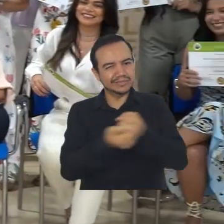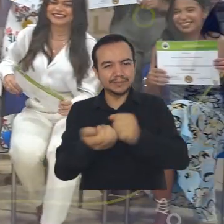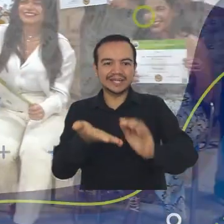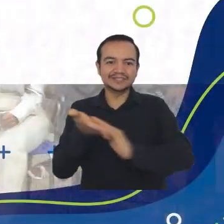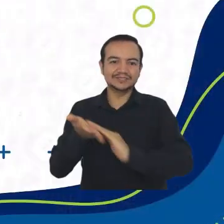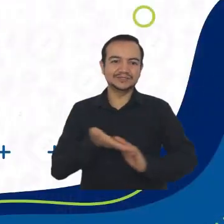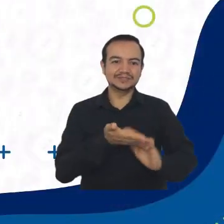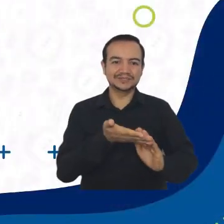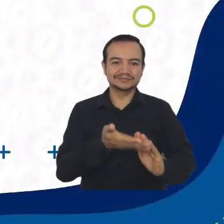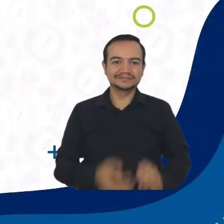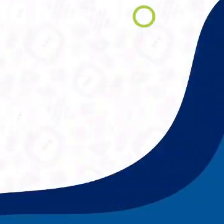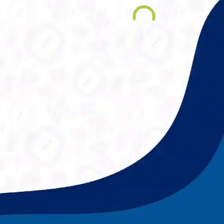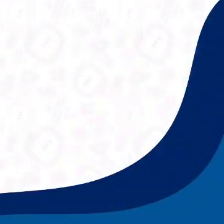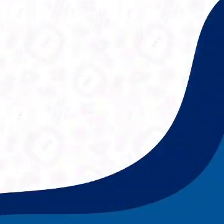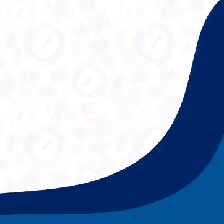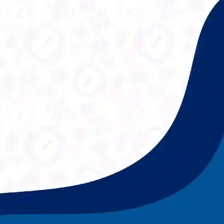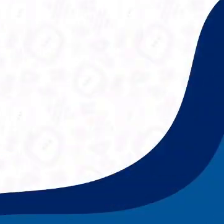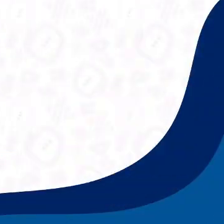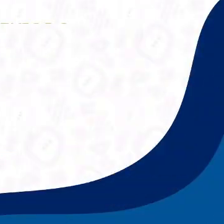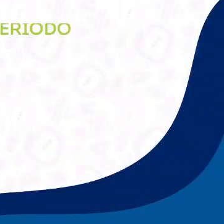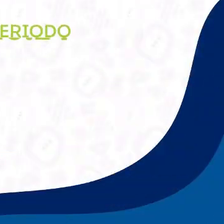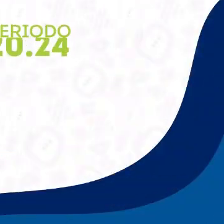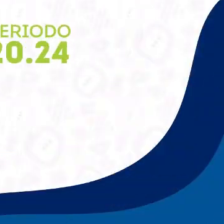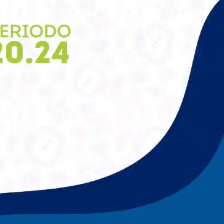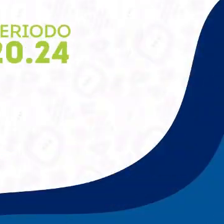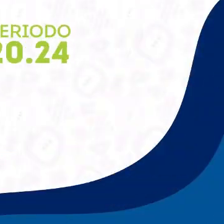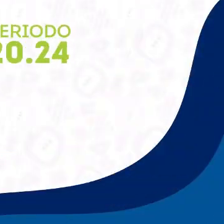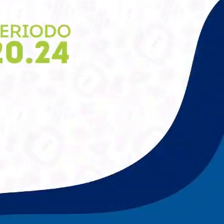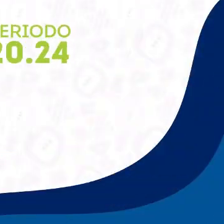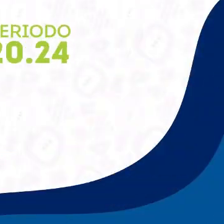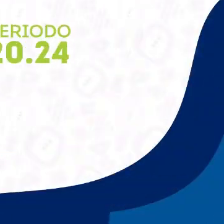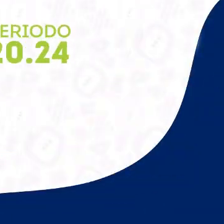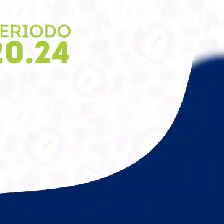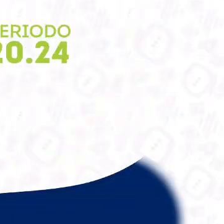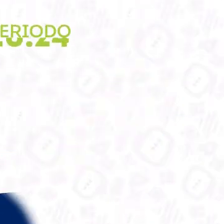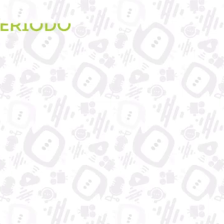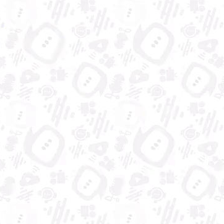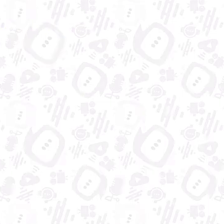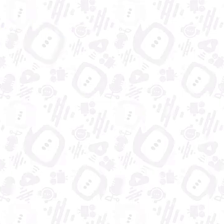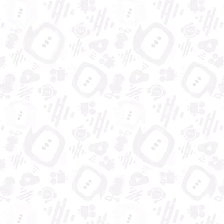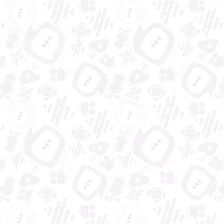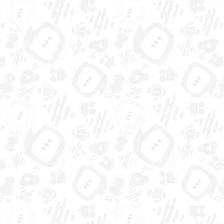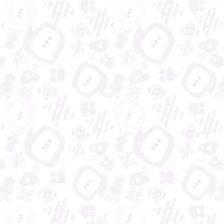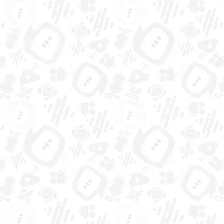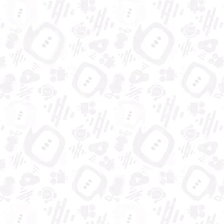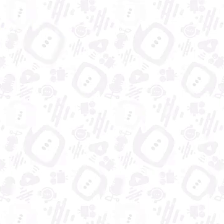conflictos. Universidad del Magdalena, aún más incluyente e innovadora.